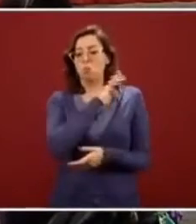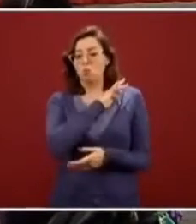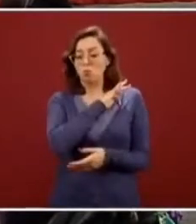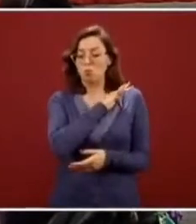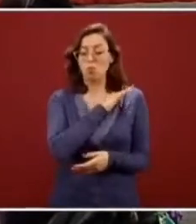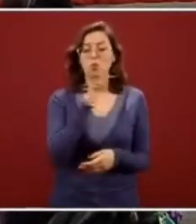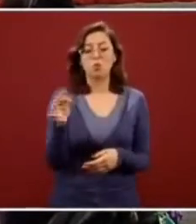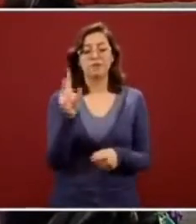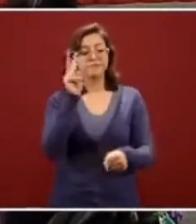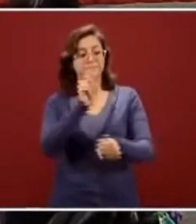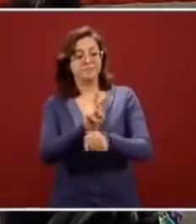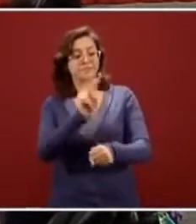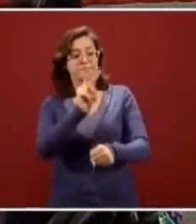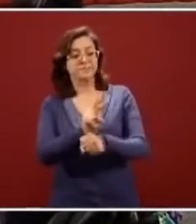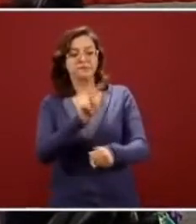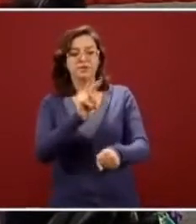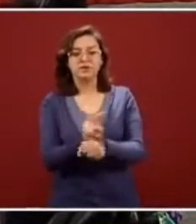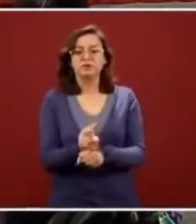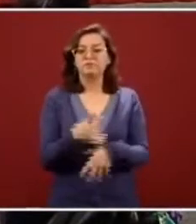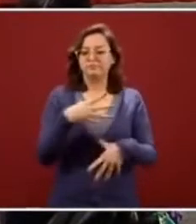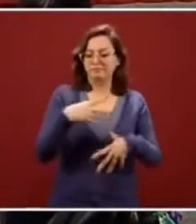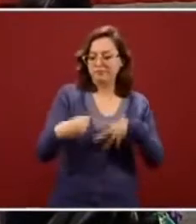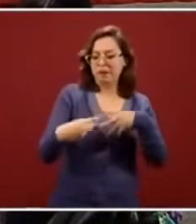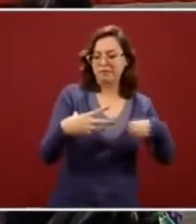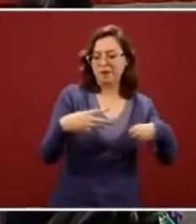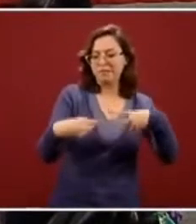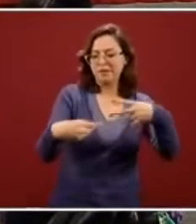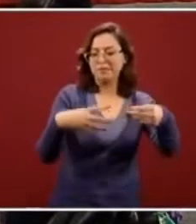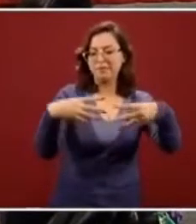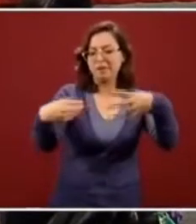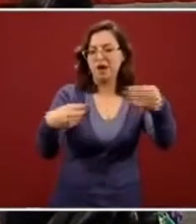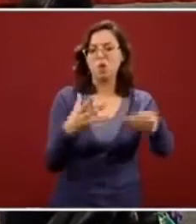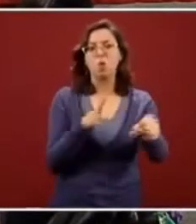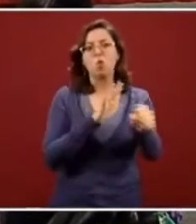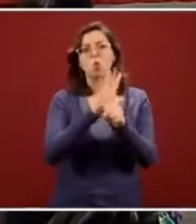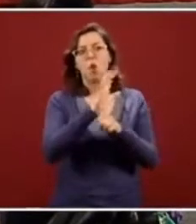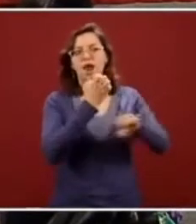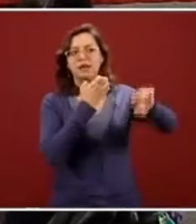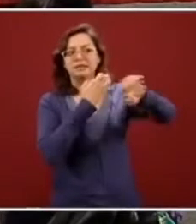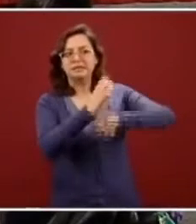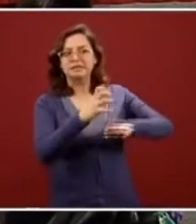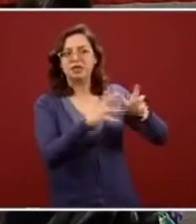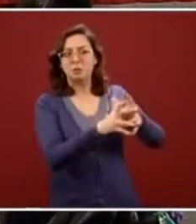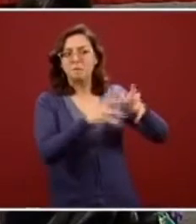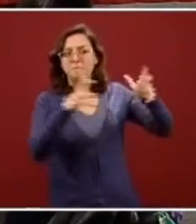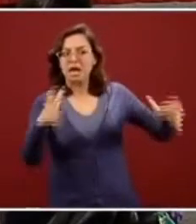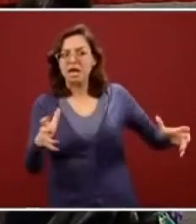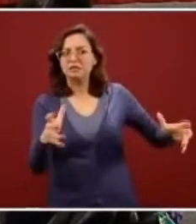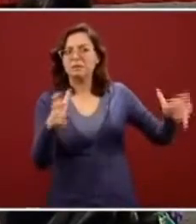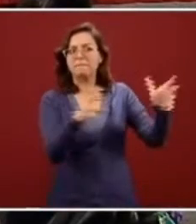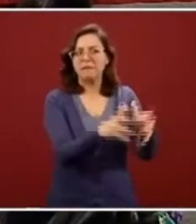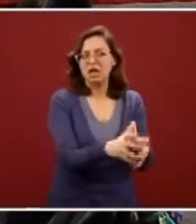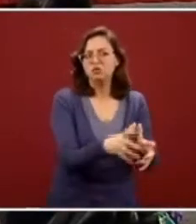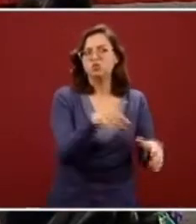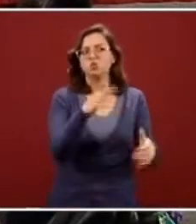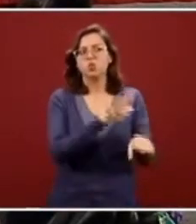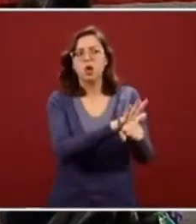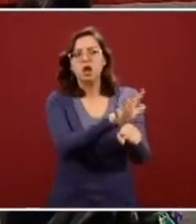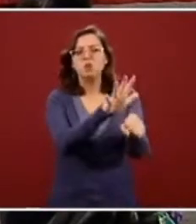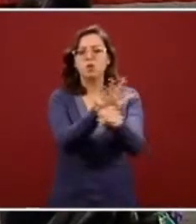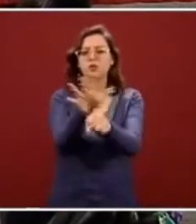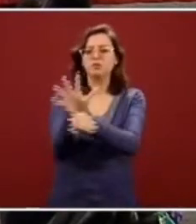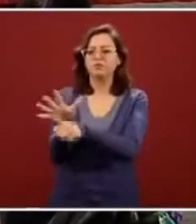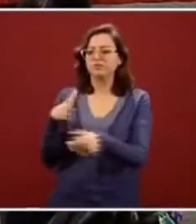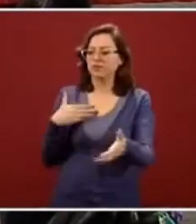un seguimiento a la transmisión, y es decir, en qué estados empezamos a ver más o menos carga de enfermedad, porque además va a